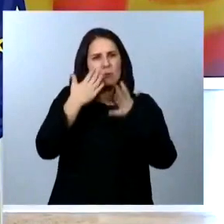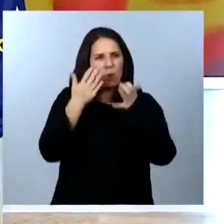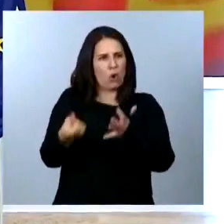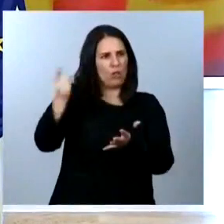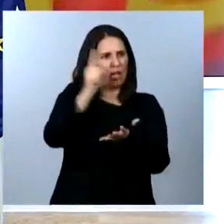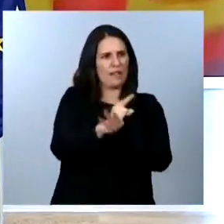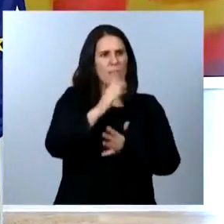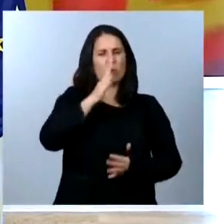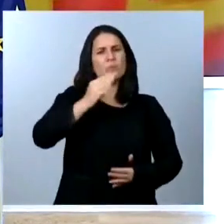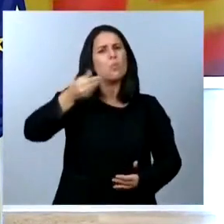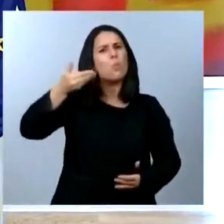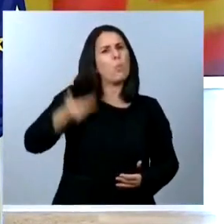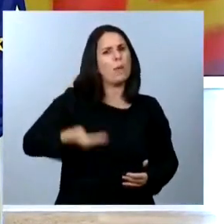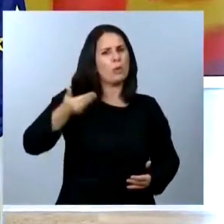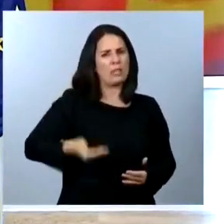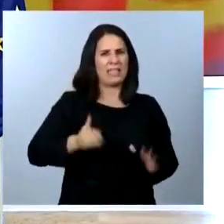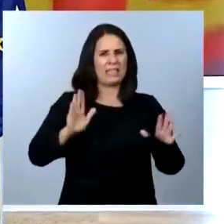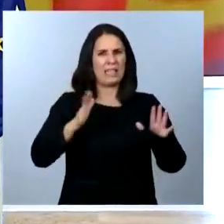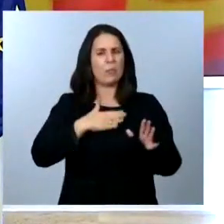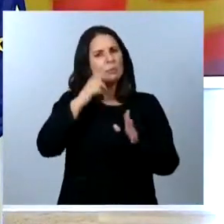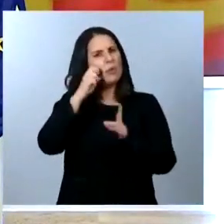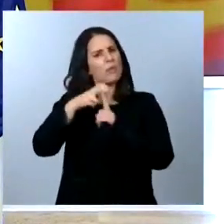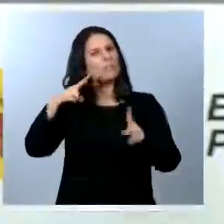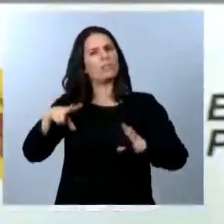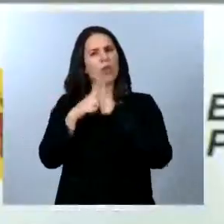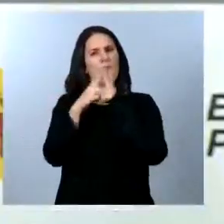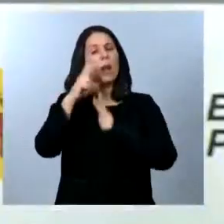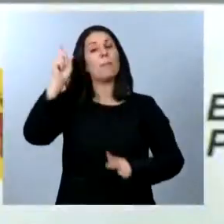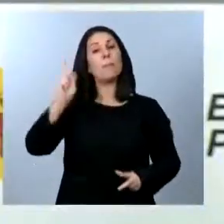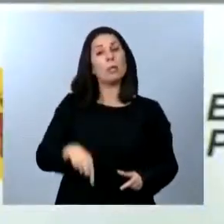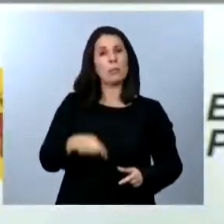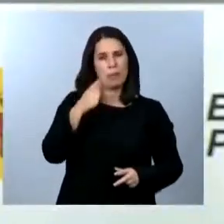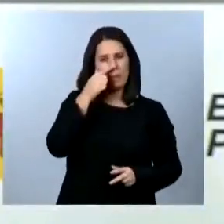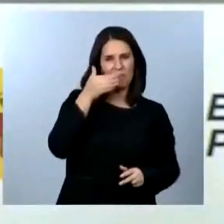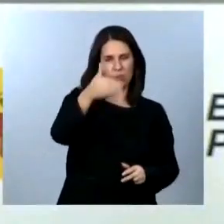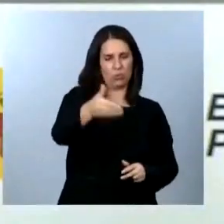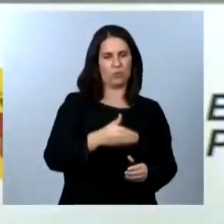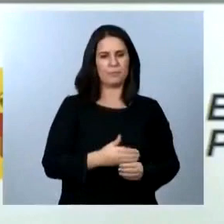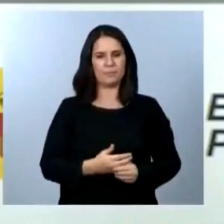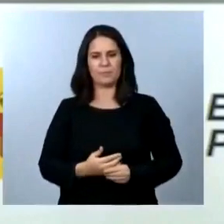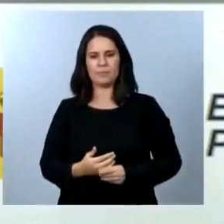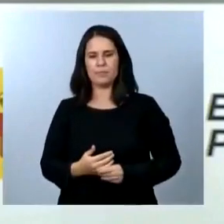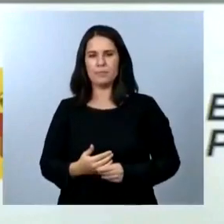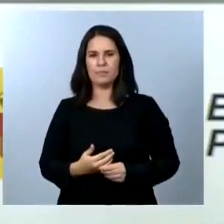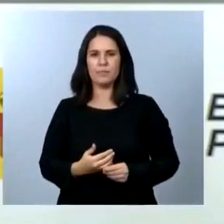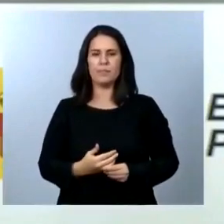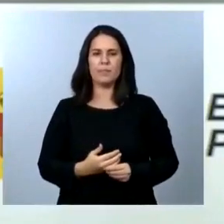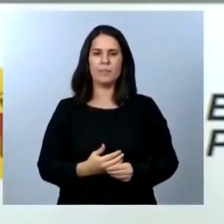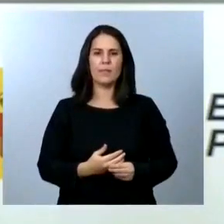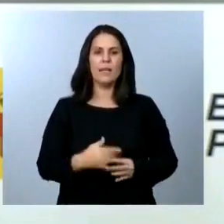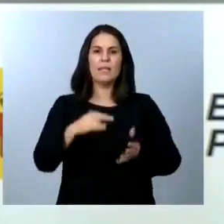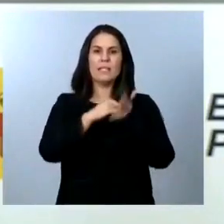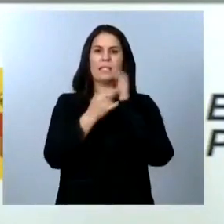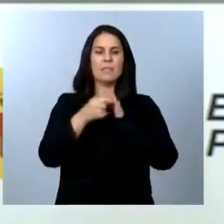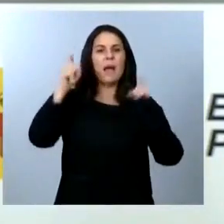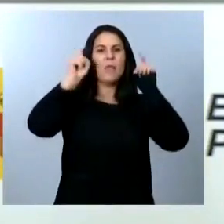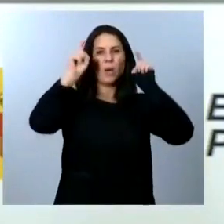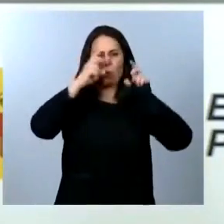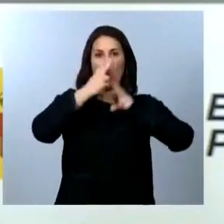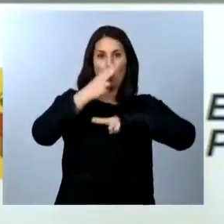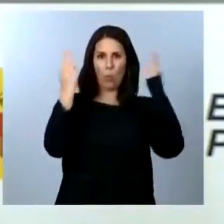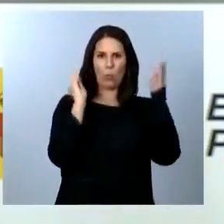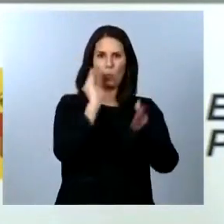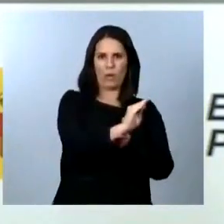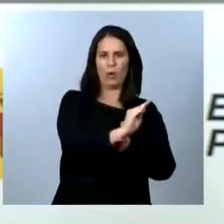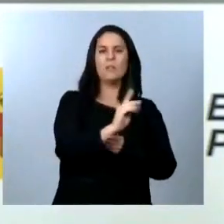trascendencia desde el punto de vista social, pero también de horizonte de futuro. Habrá una inversión en nuestro sistema educativo público y nuestra formación profesional